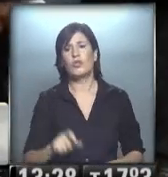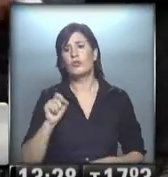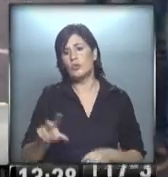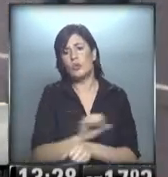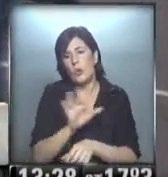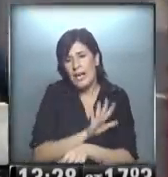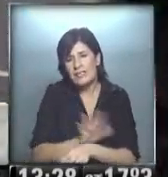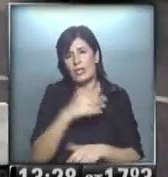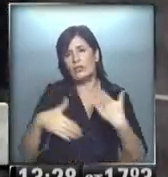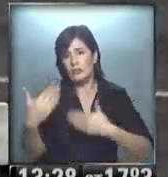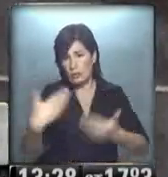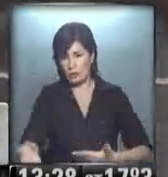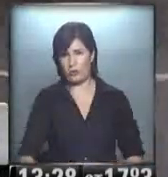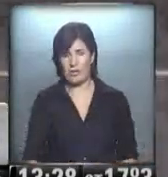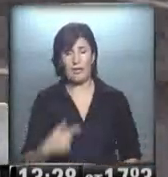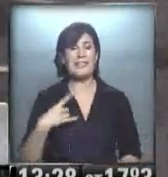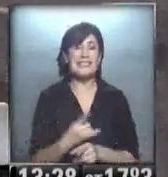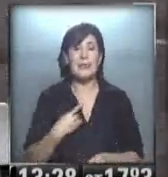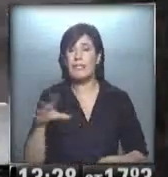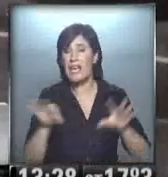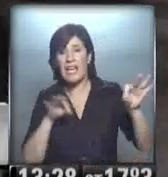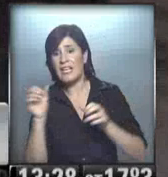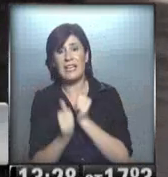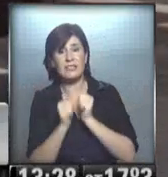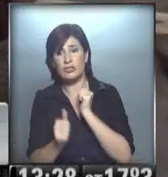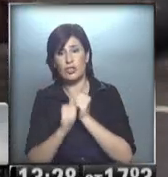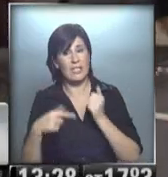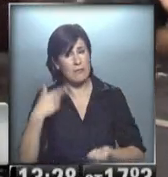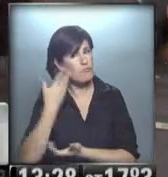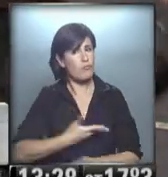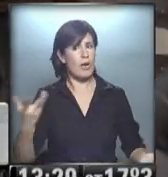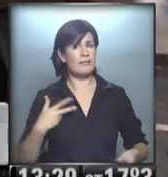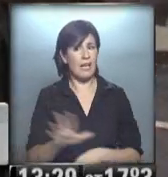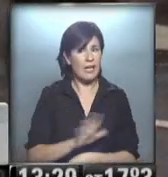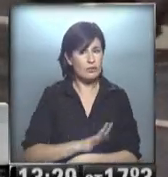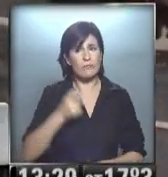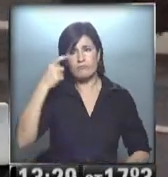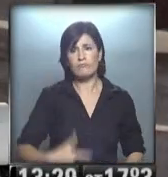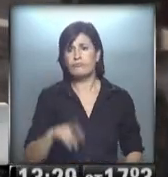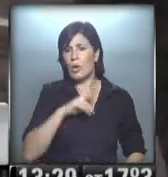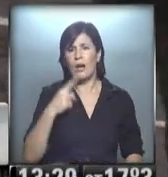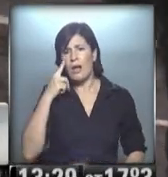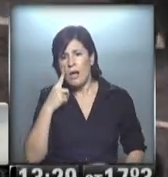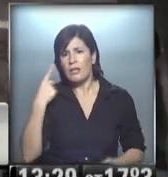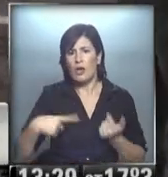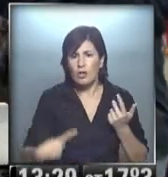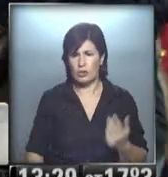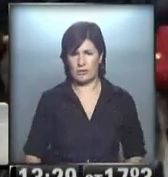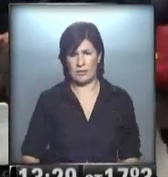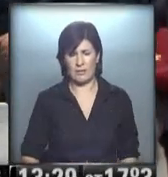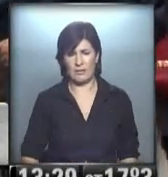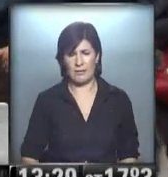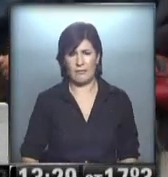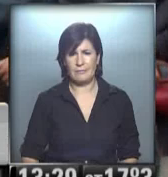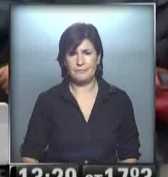escenario fantástico para que ella cada vez que eligiera se pudiera mostrar como la gran actriz dramática que fue. Muscari, palabras mayores para los momentos